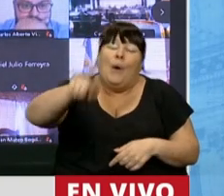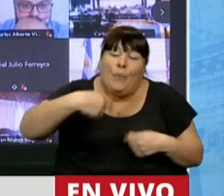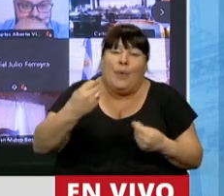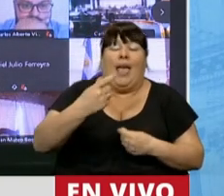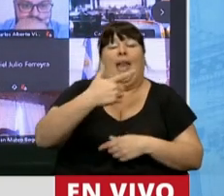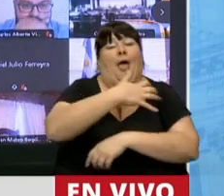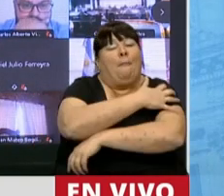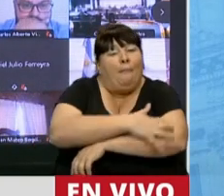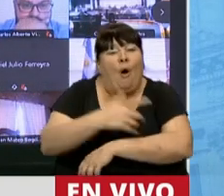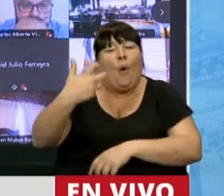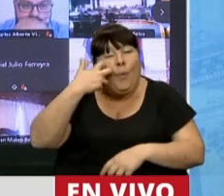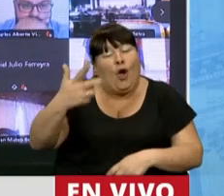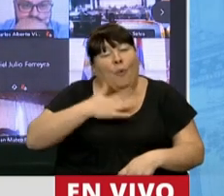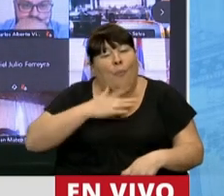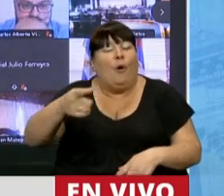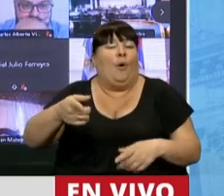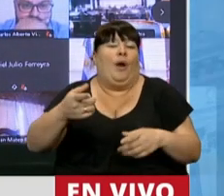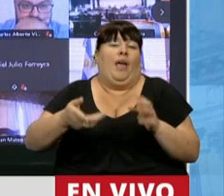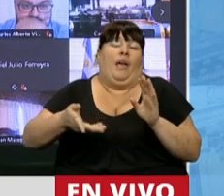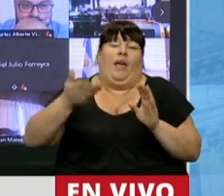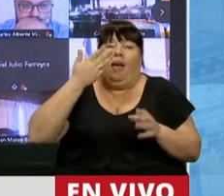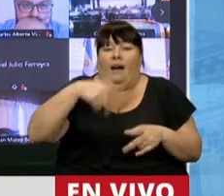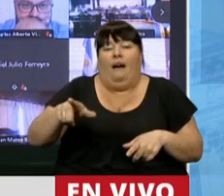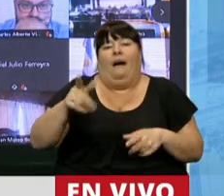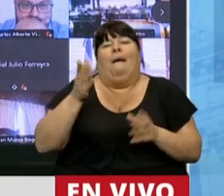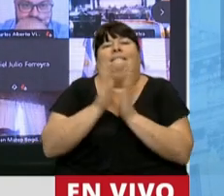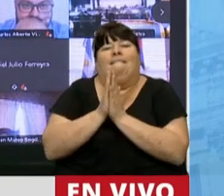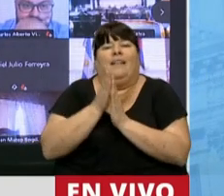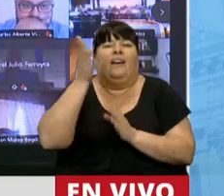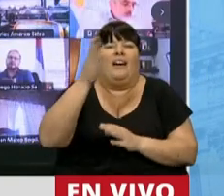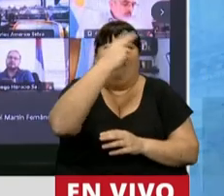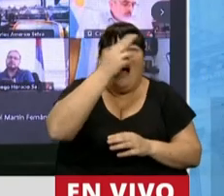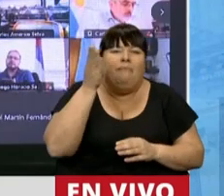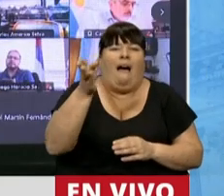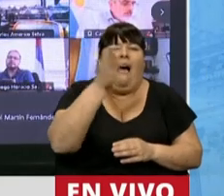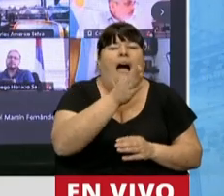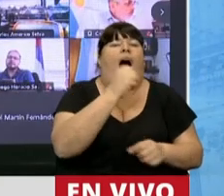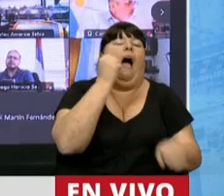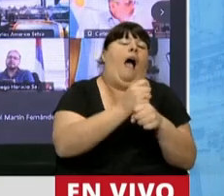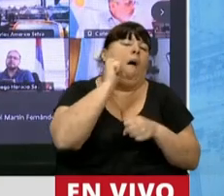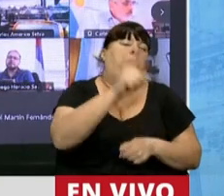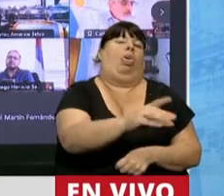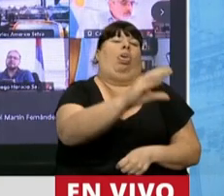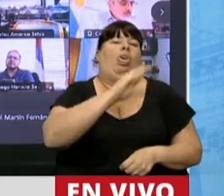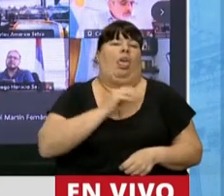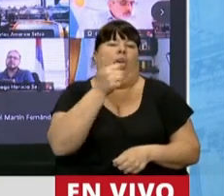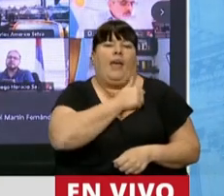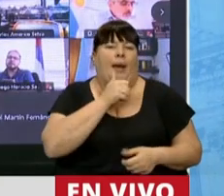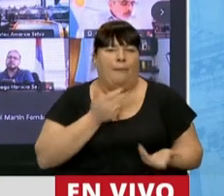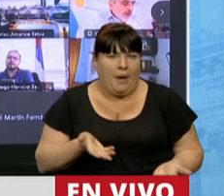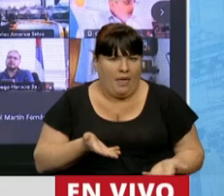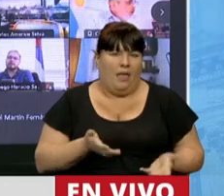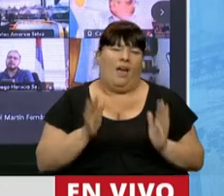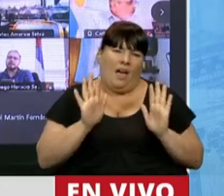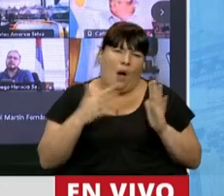los pobres, nuestros ancianos, vayan mendigando de farmacia en farmacia hasta lograr conseguir un medicamento.